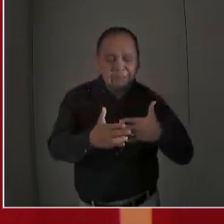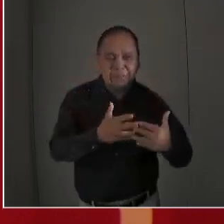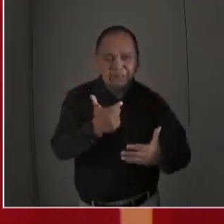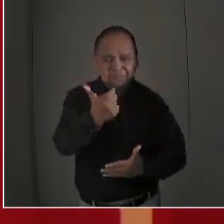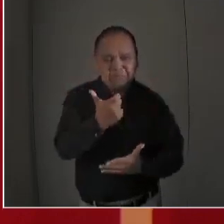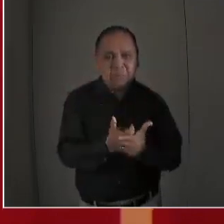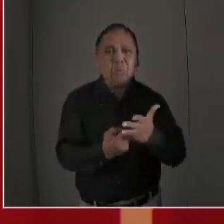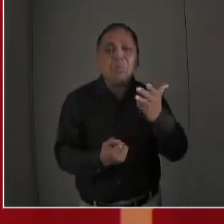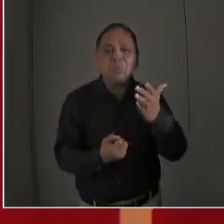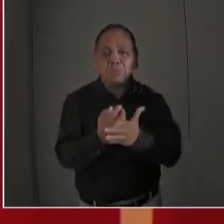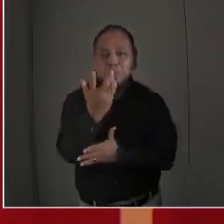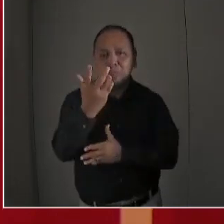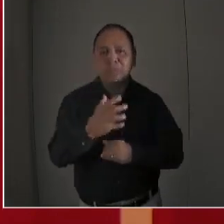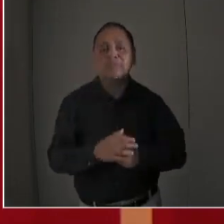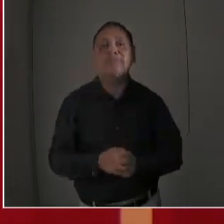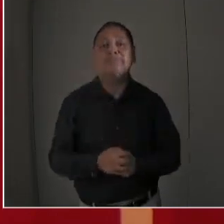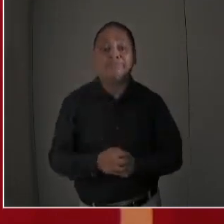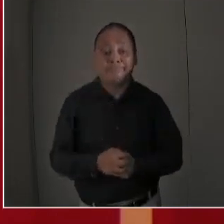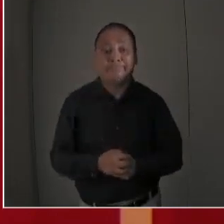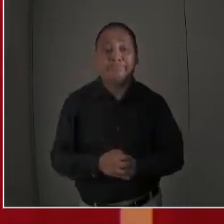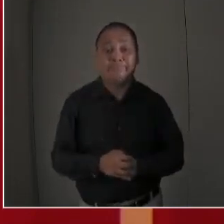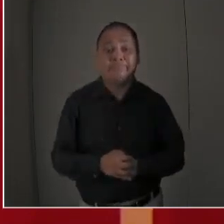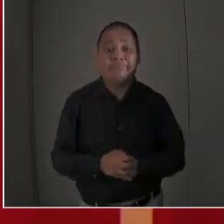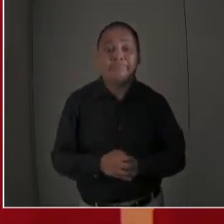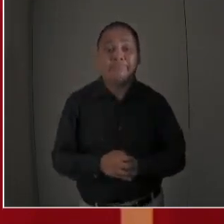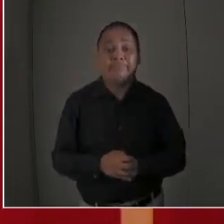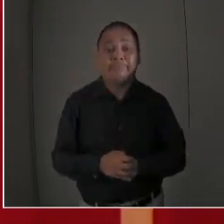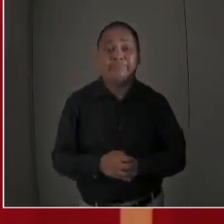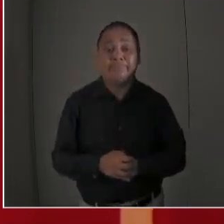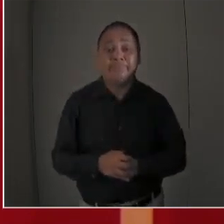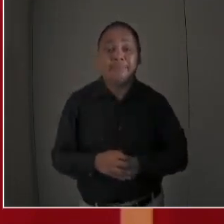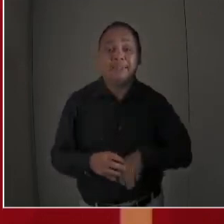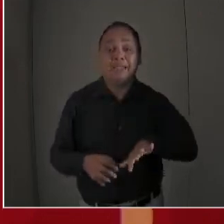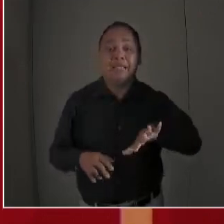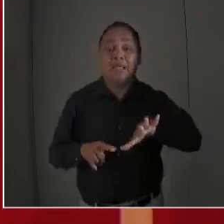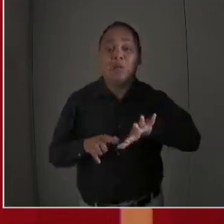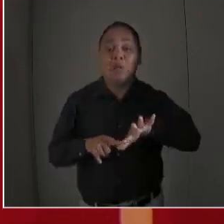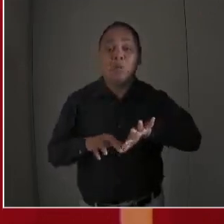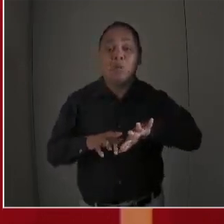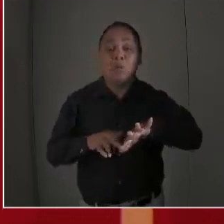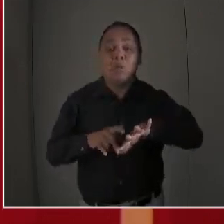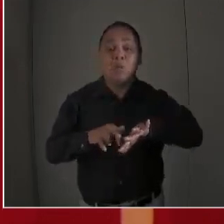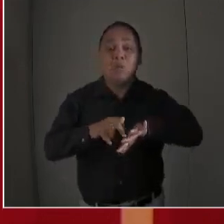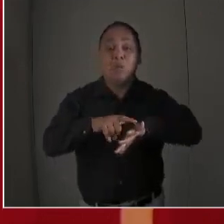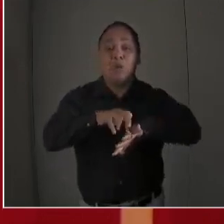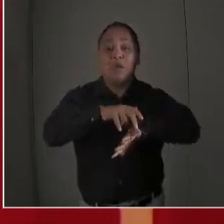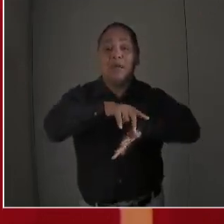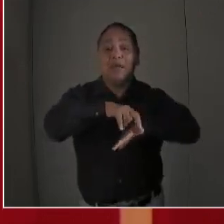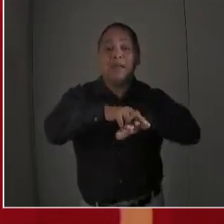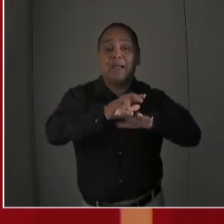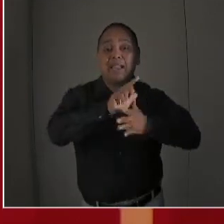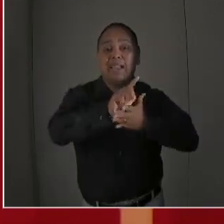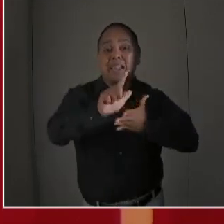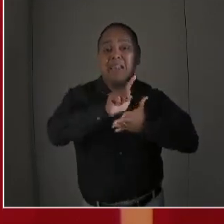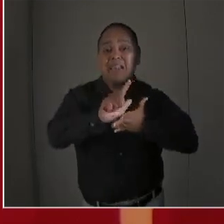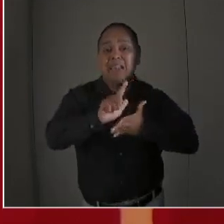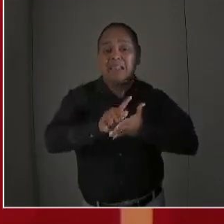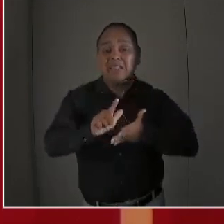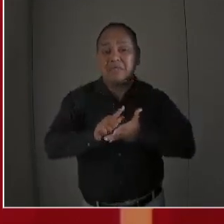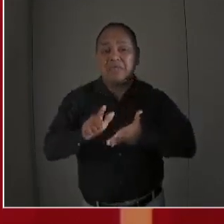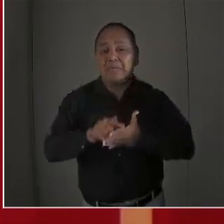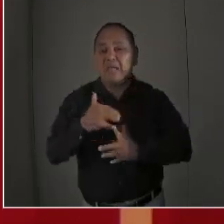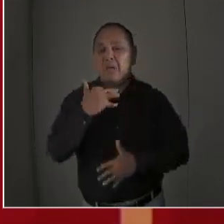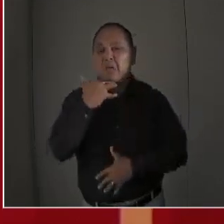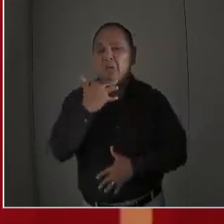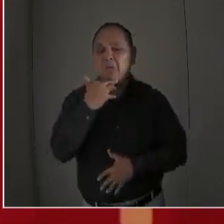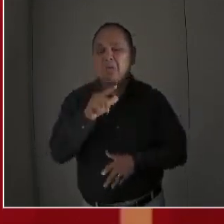si limpiamos las escaleras, como siempre lo dijo, de arriba hacia abajo, de corrupción,